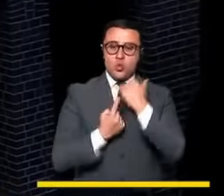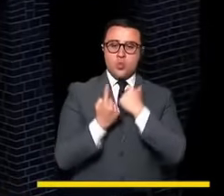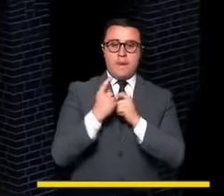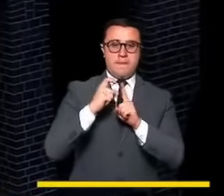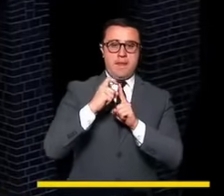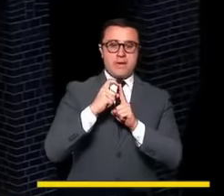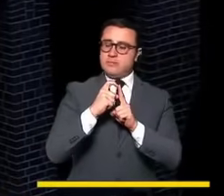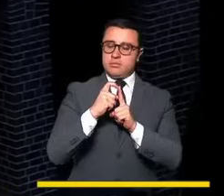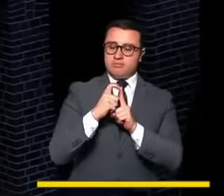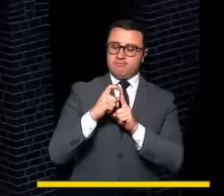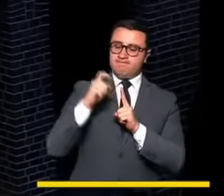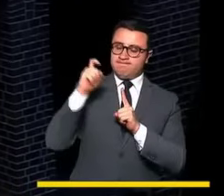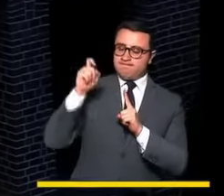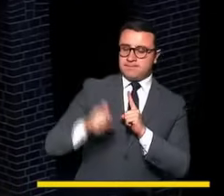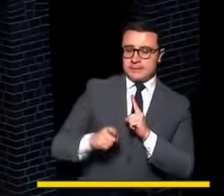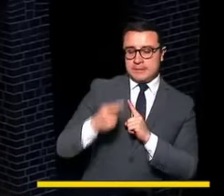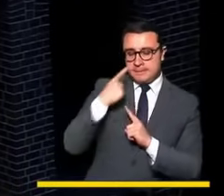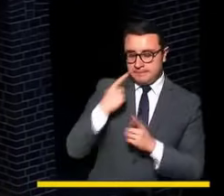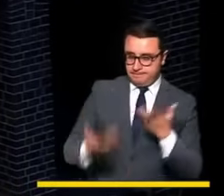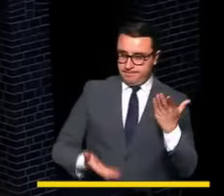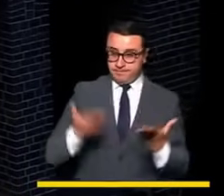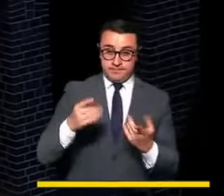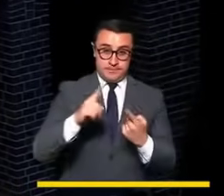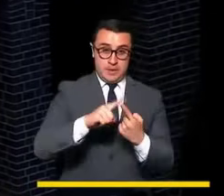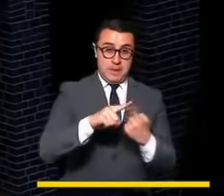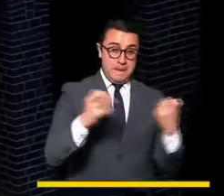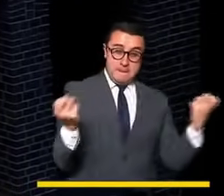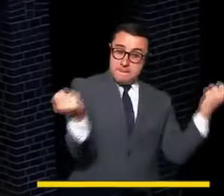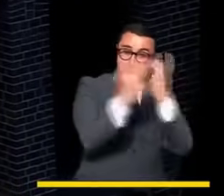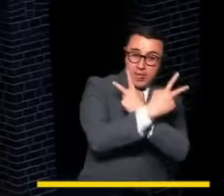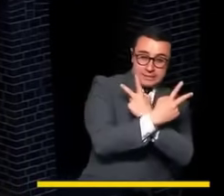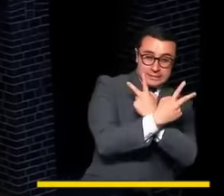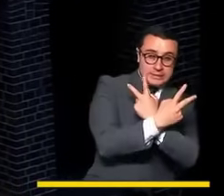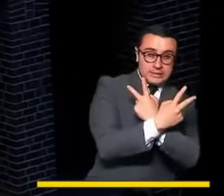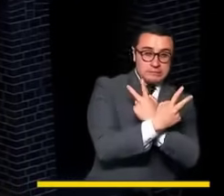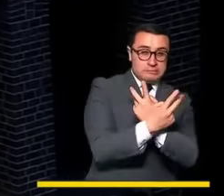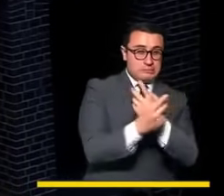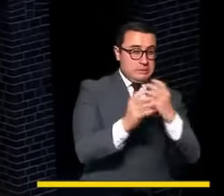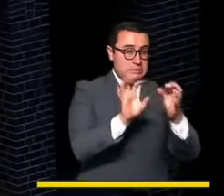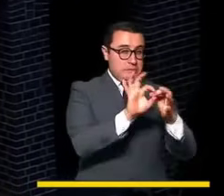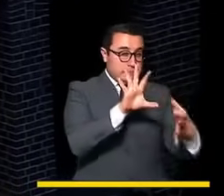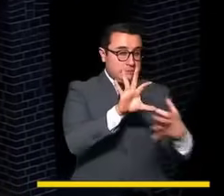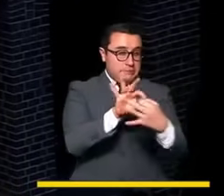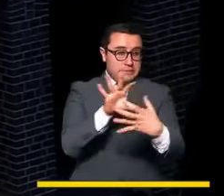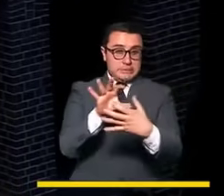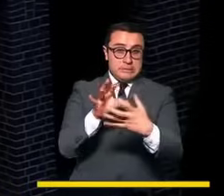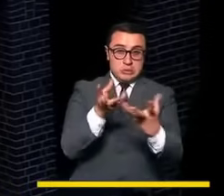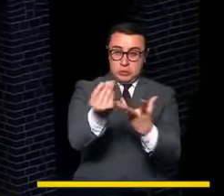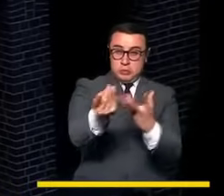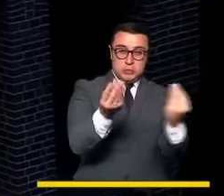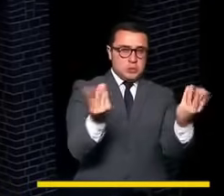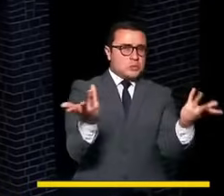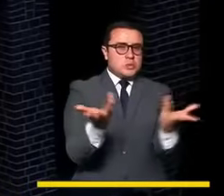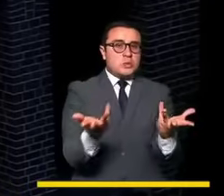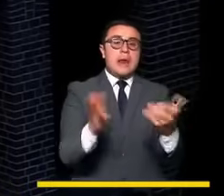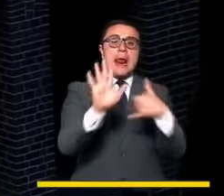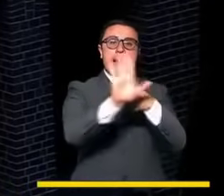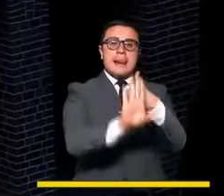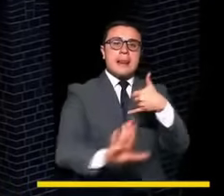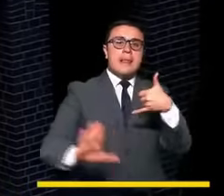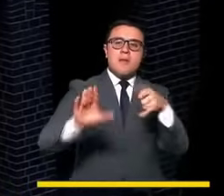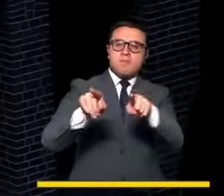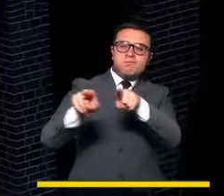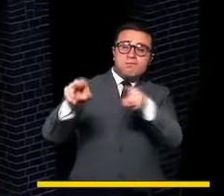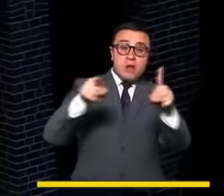pero si medimos un poco la violencia en Colombia, se ha fragmentado prácticamente en regiones con